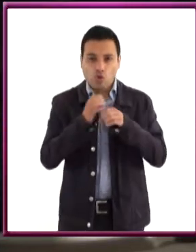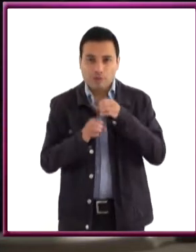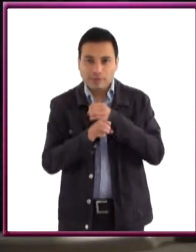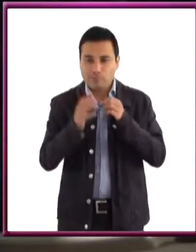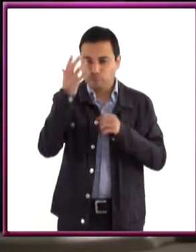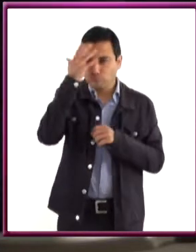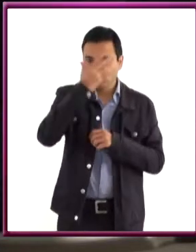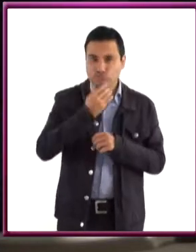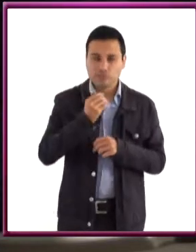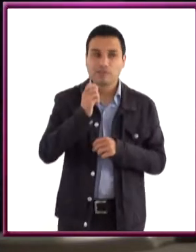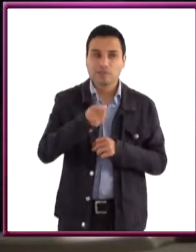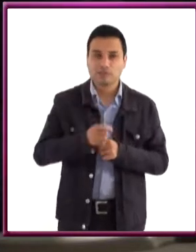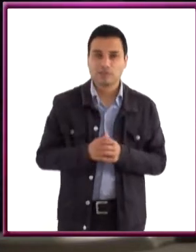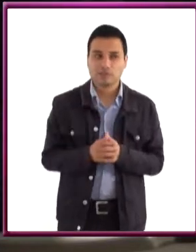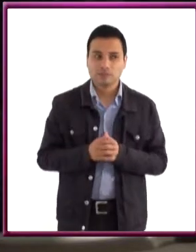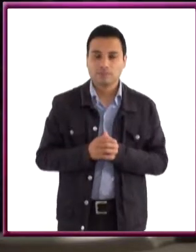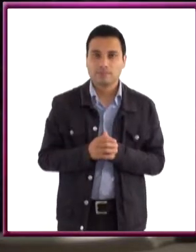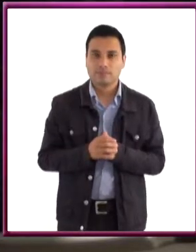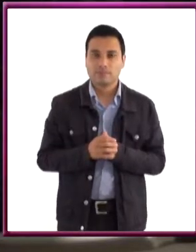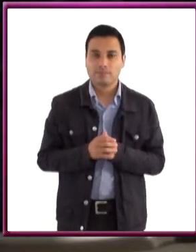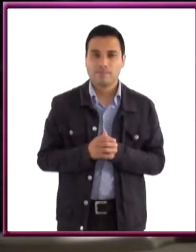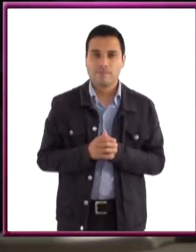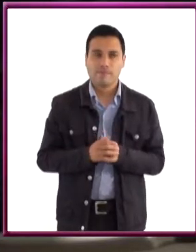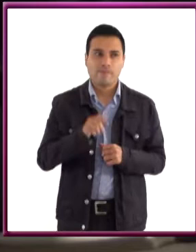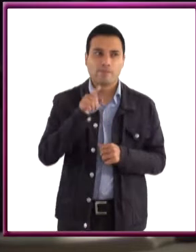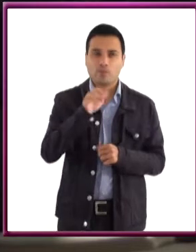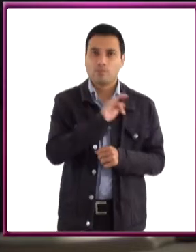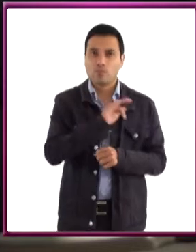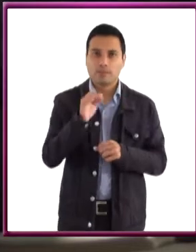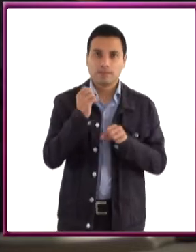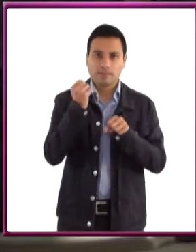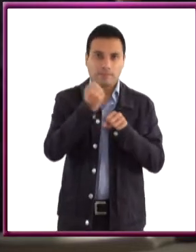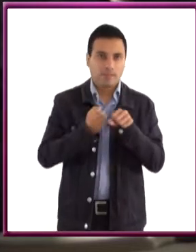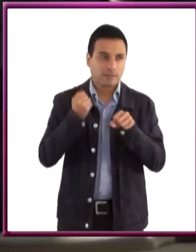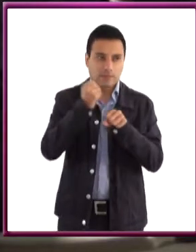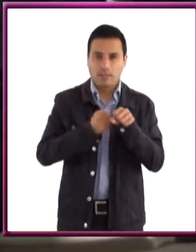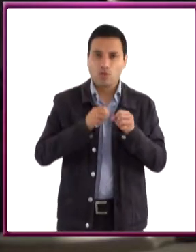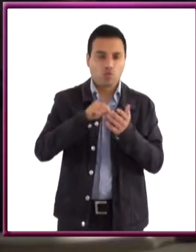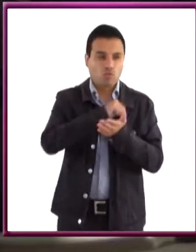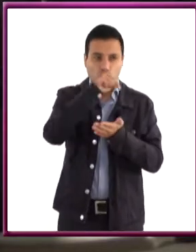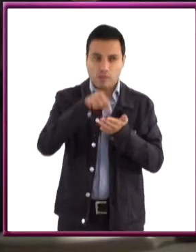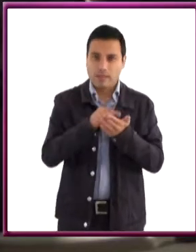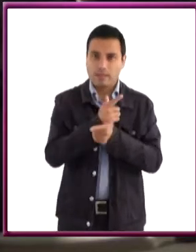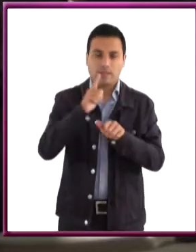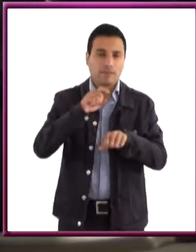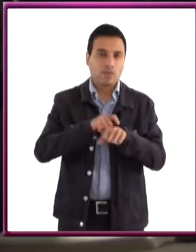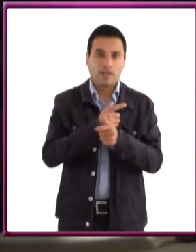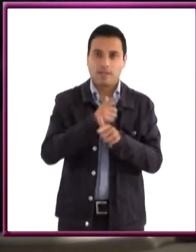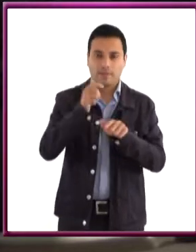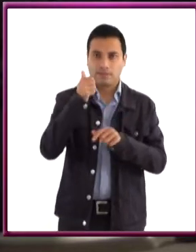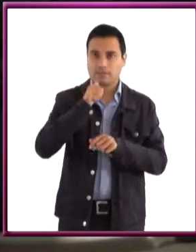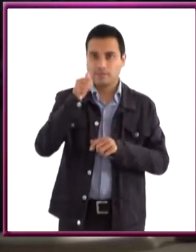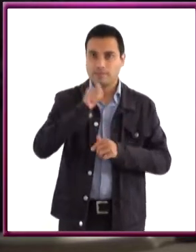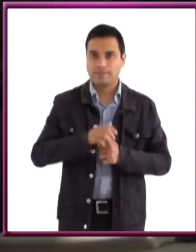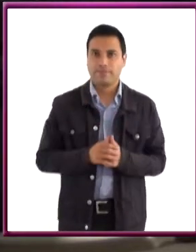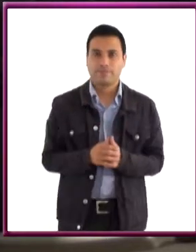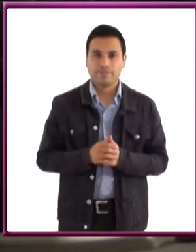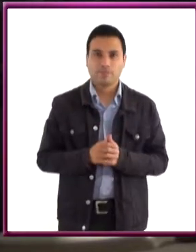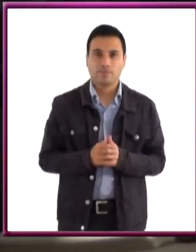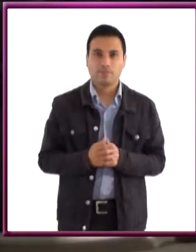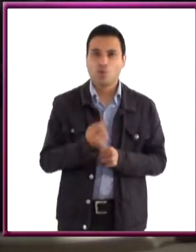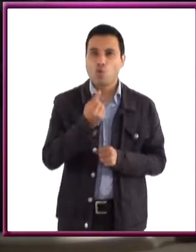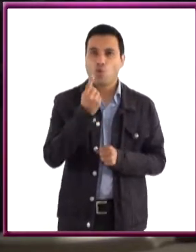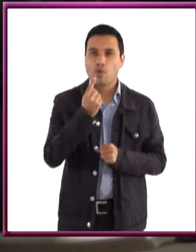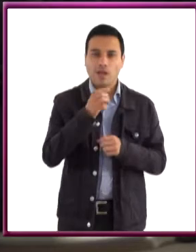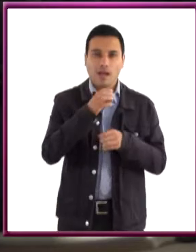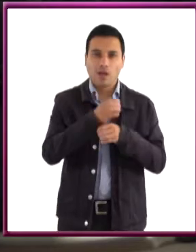lo interesante de la atención plena es que justo lo podemos practicar en cualquier momento, a cualquier hora, ¿no? Una de las